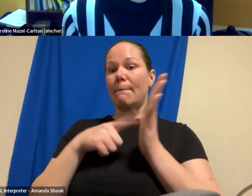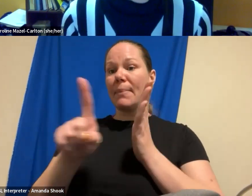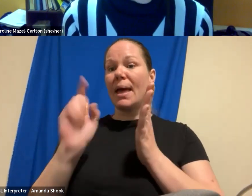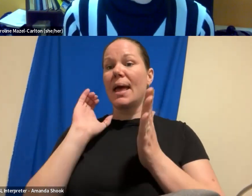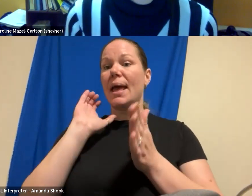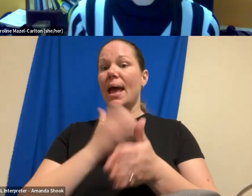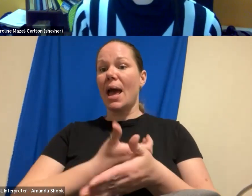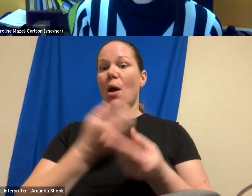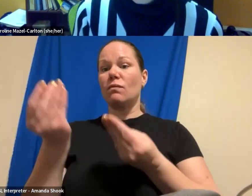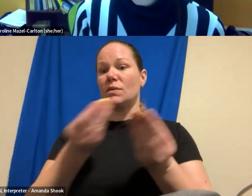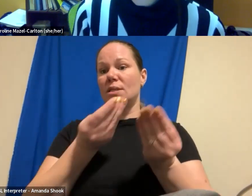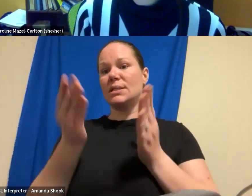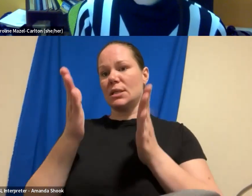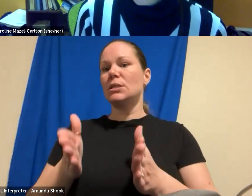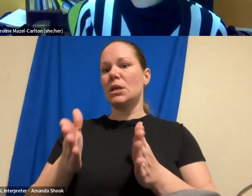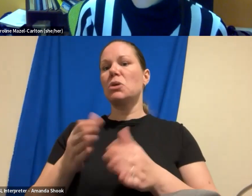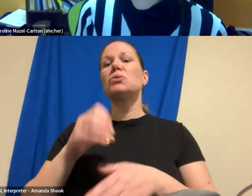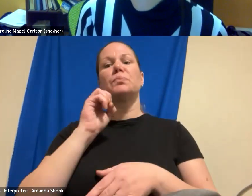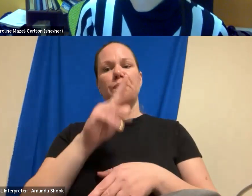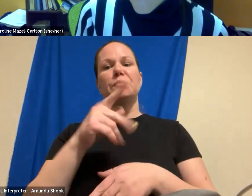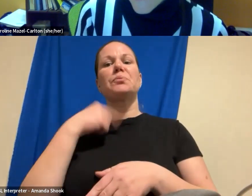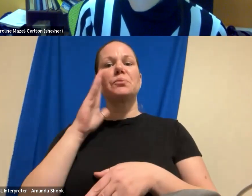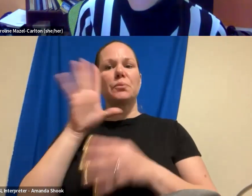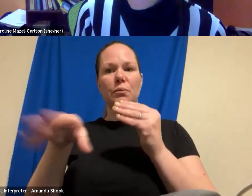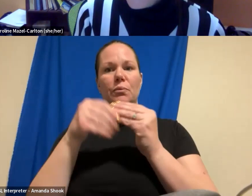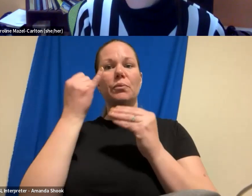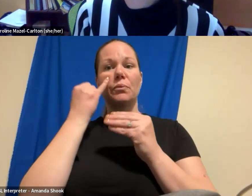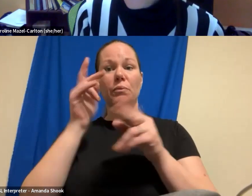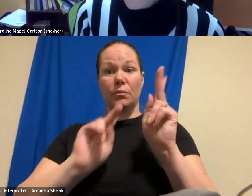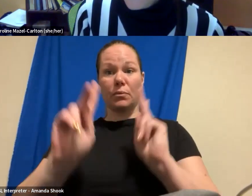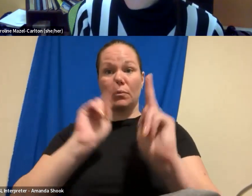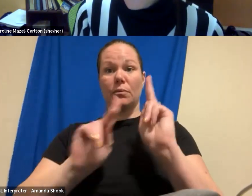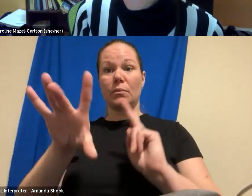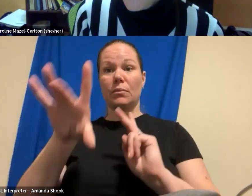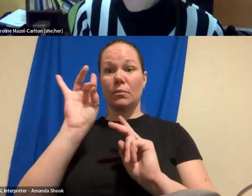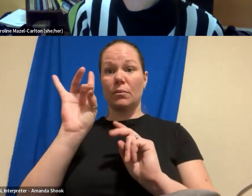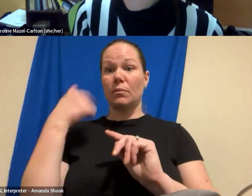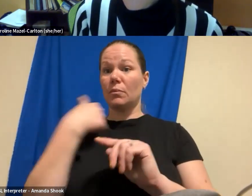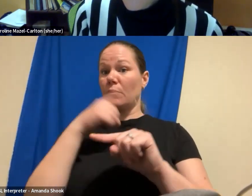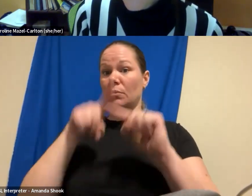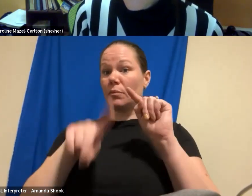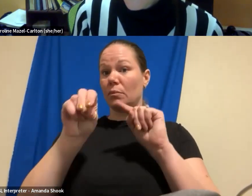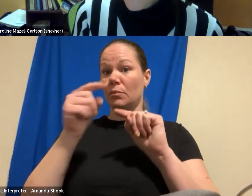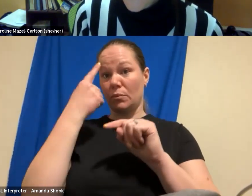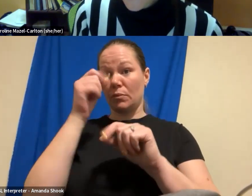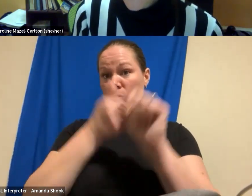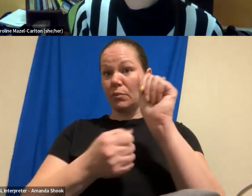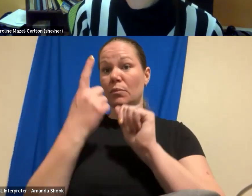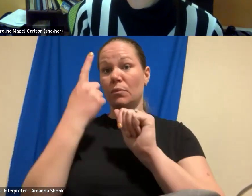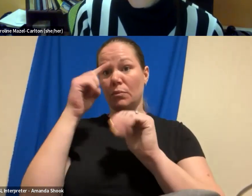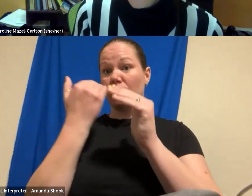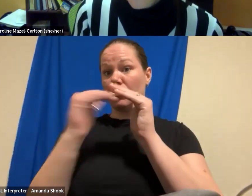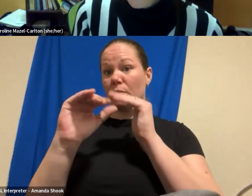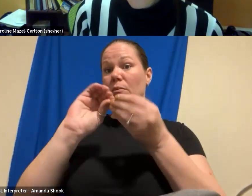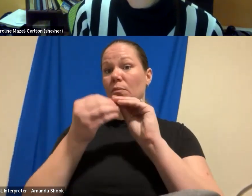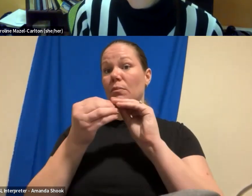¿no? Como gastos de admisión para poder pagarle a los participantes. Pero sí, quiero agregar, no